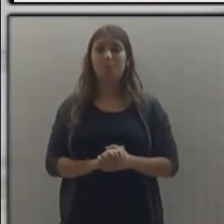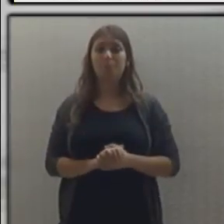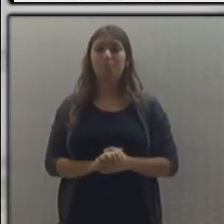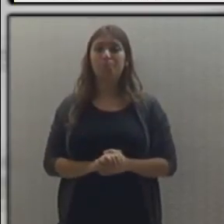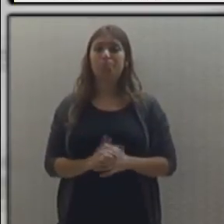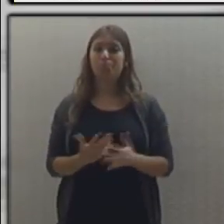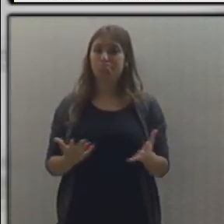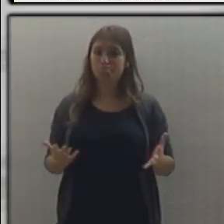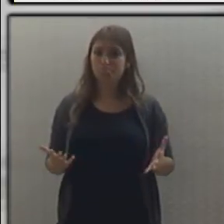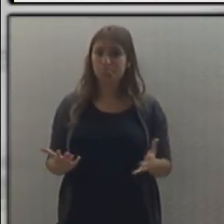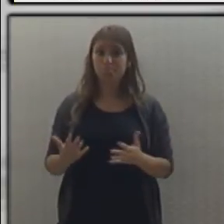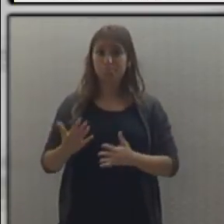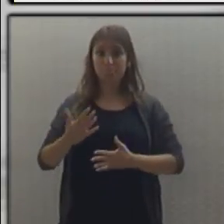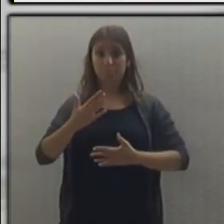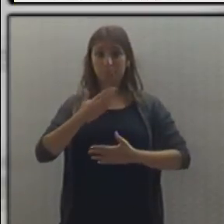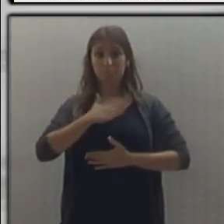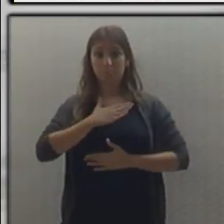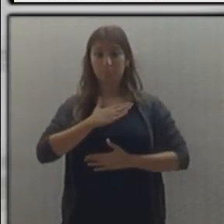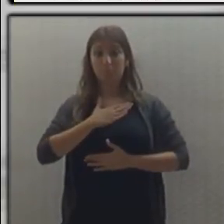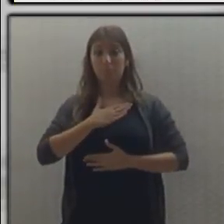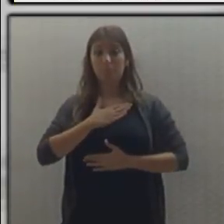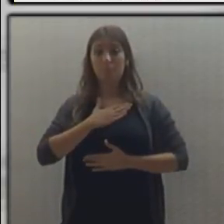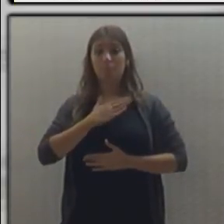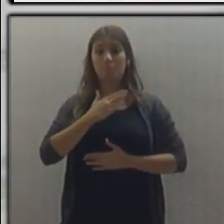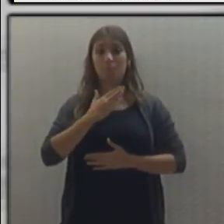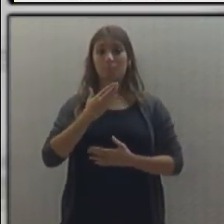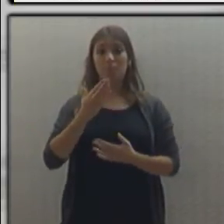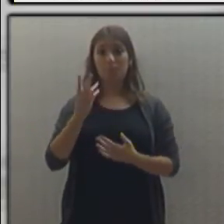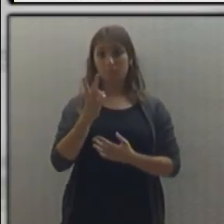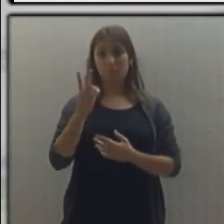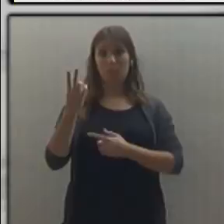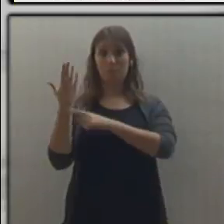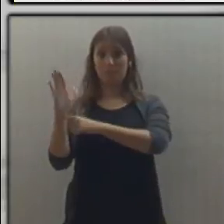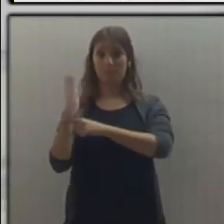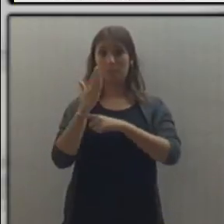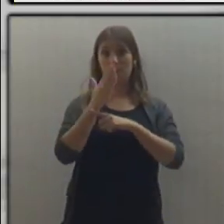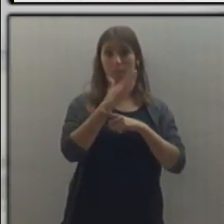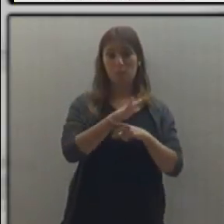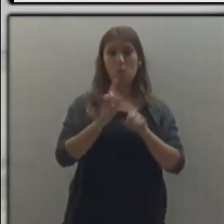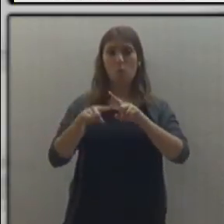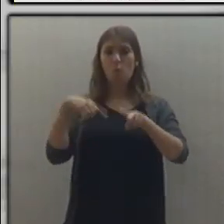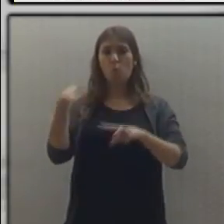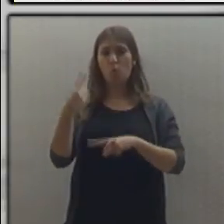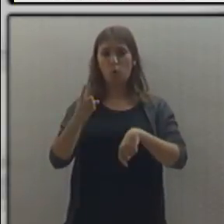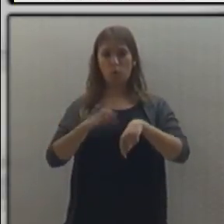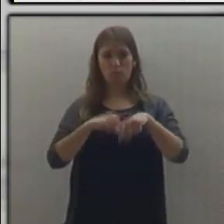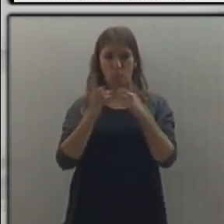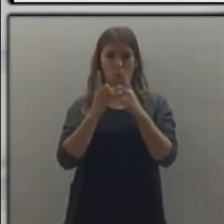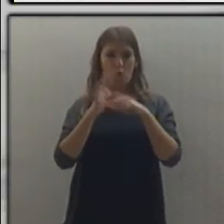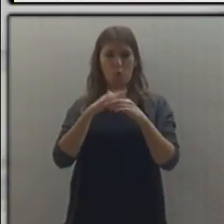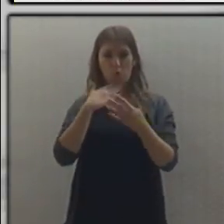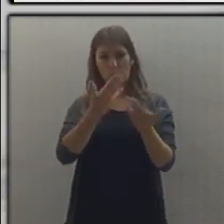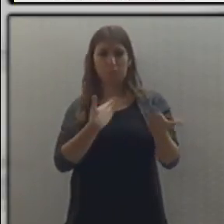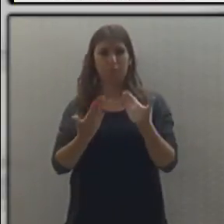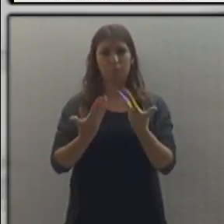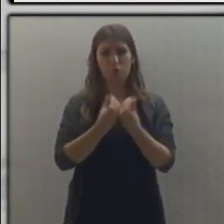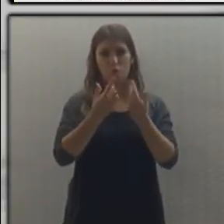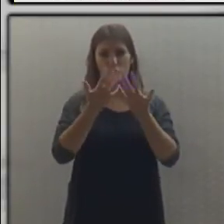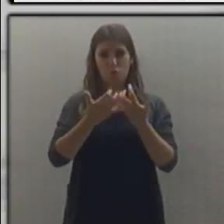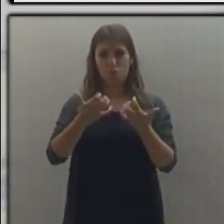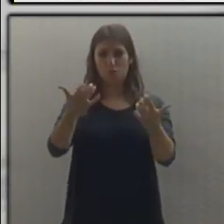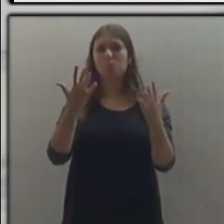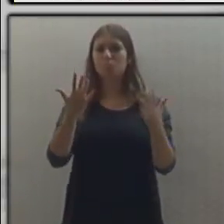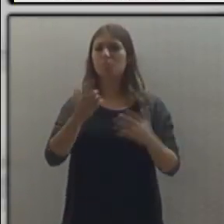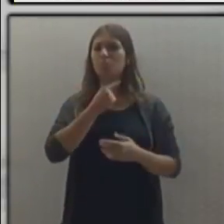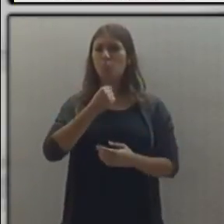pues a mí, antes de... nos harán una presentación ambos, después tendremos un pequeño coloquio, pero sí que me